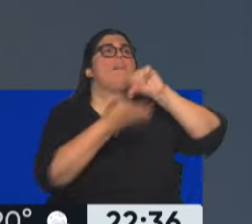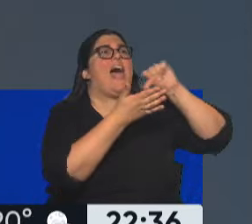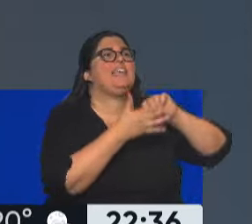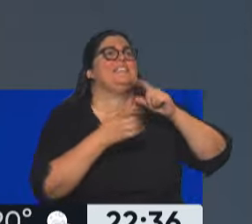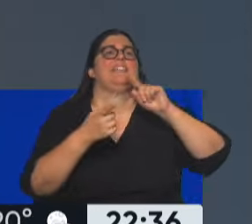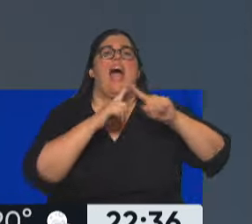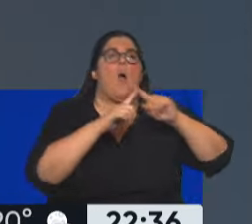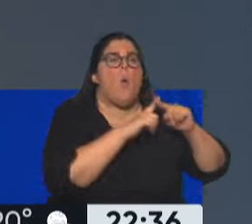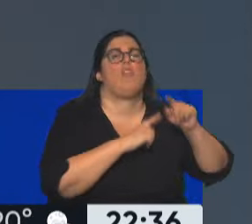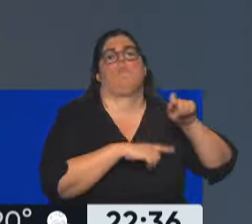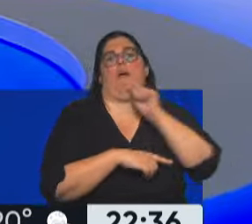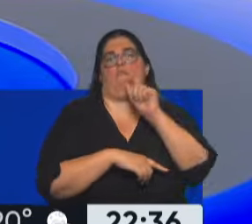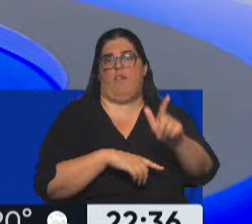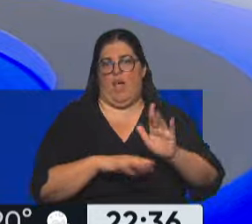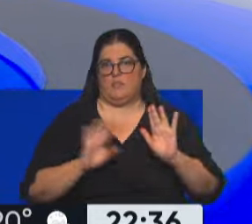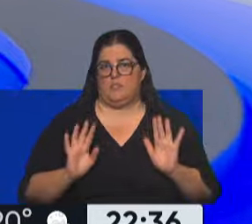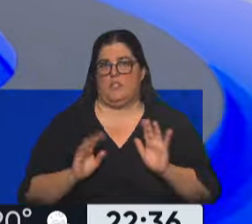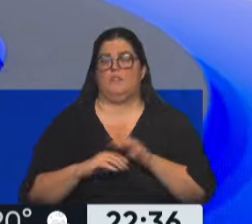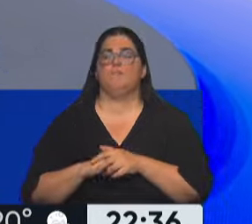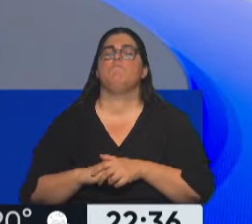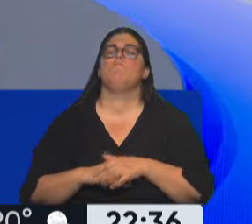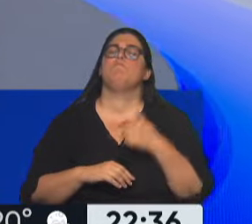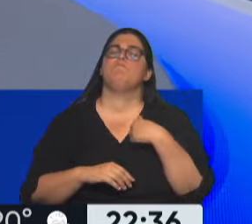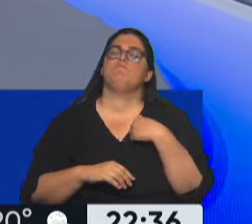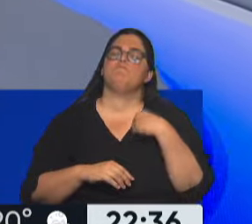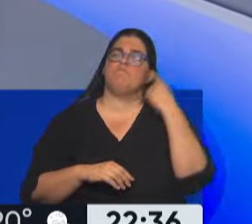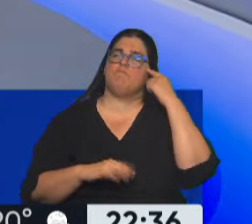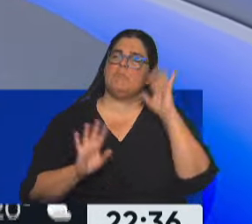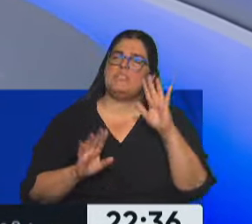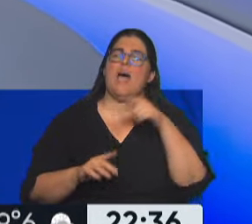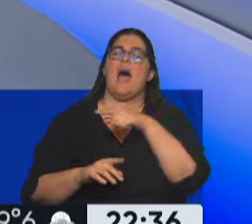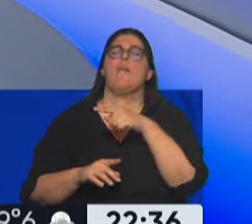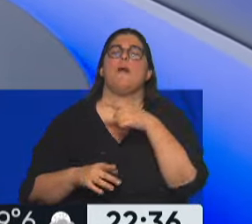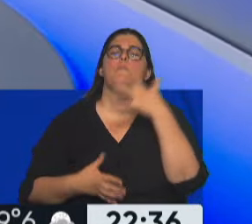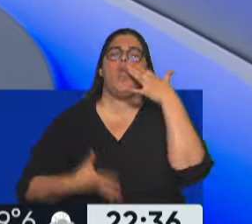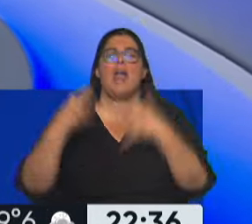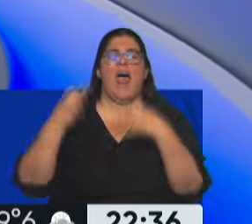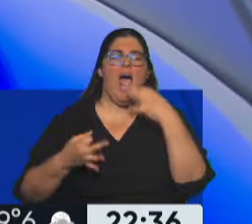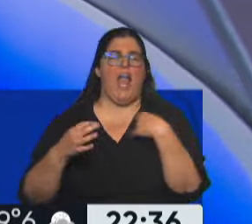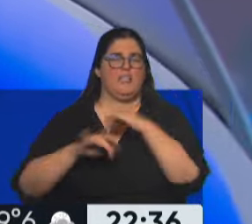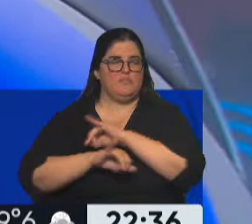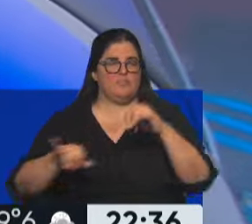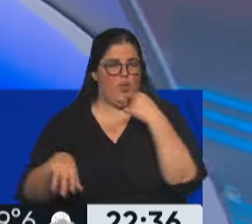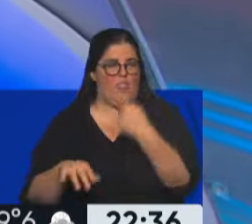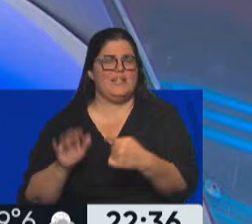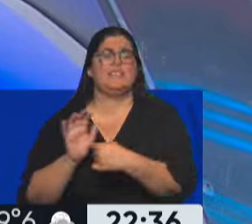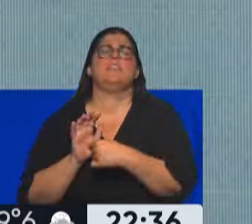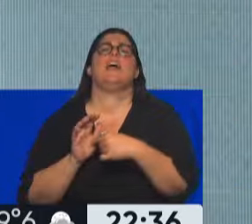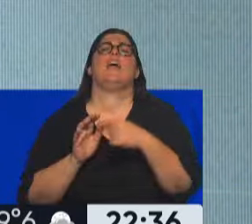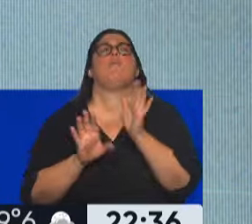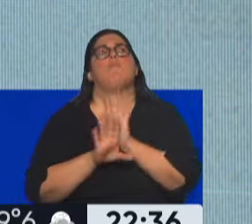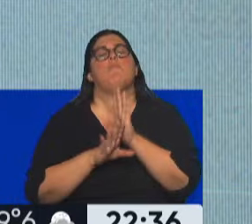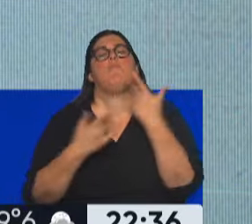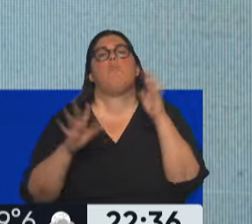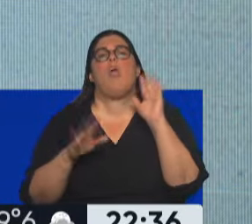países. Patricio, pensaba, uno de los análisis sugería que esto, ¿no? Las batallas pueden llegar a ser judiciales con respecto a este tipo de planes